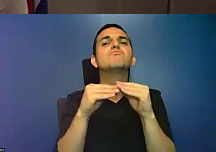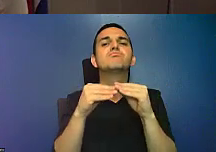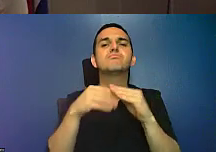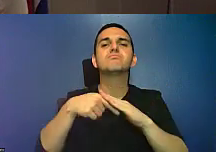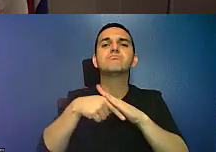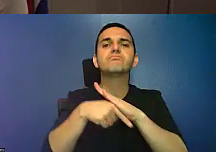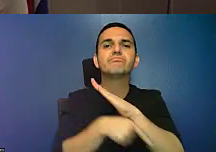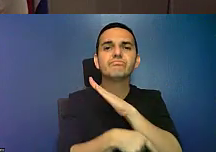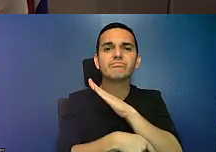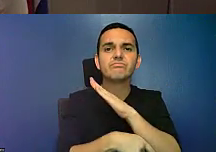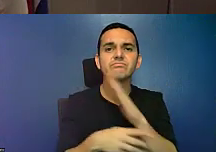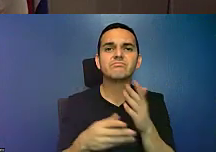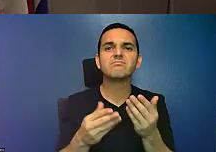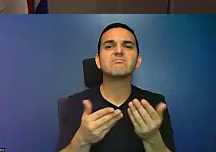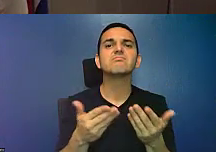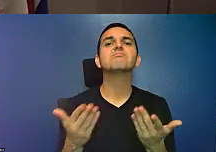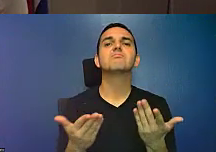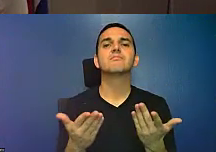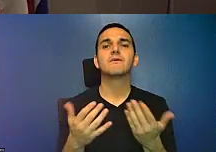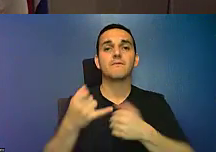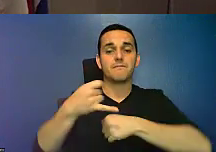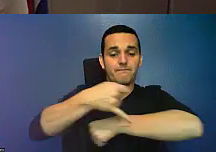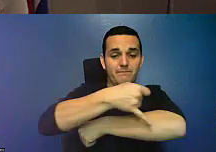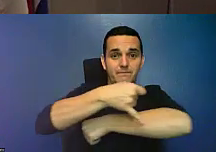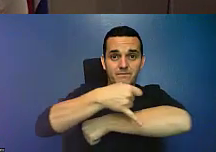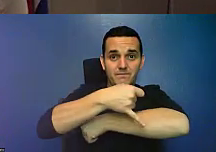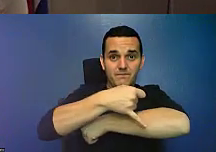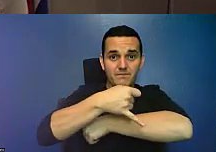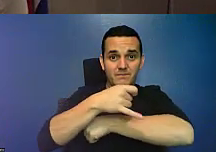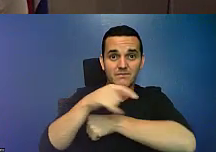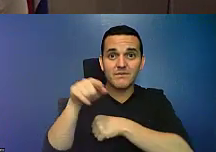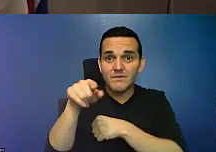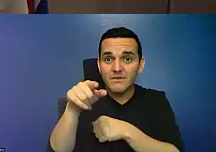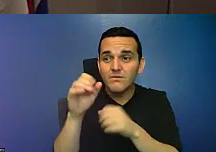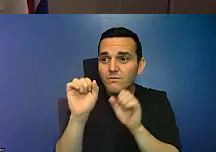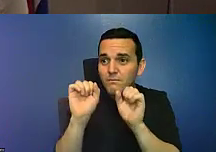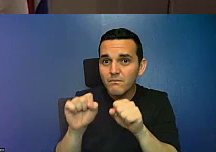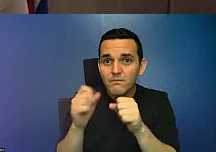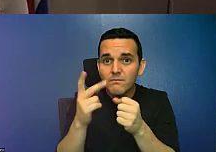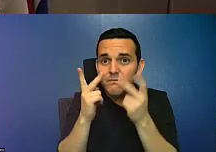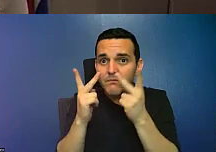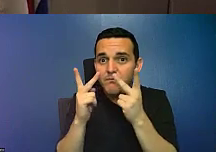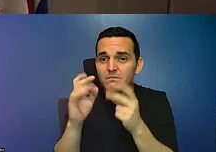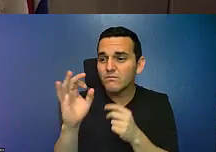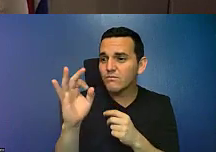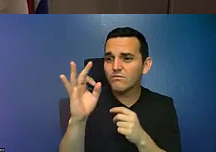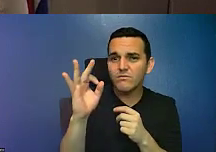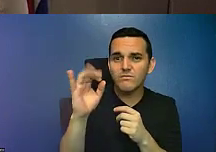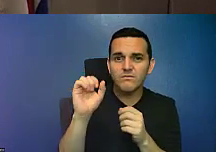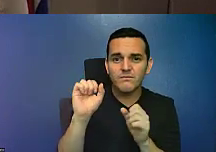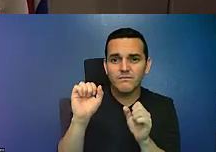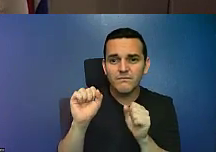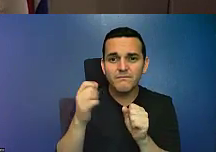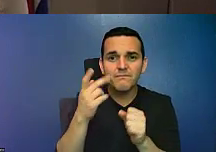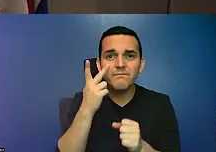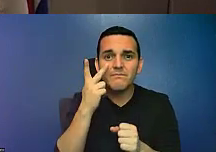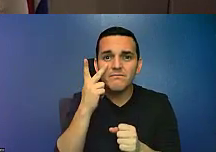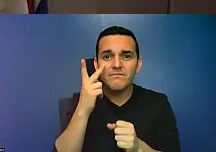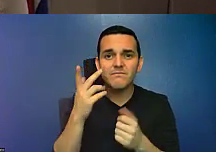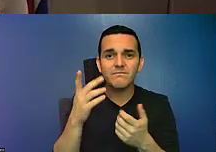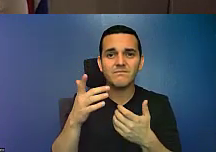conceptos de ingeniería, tenemos lo que es la forma predictiva de controlar ese sensor.